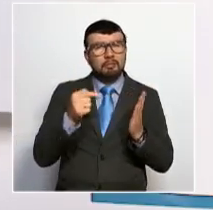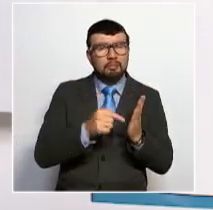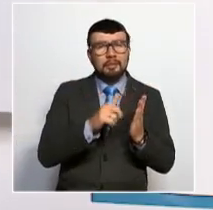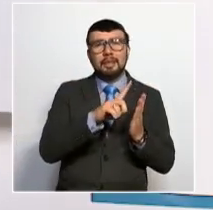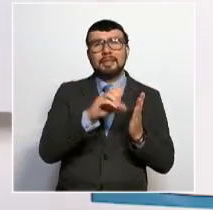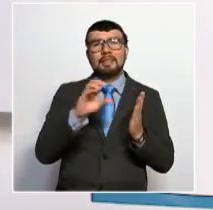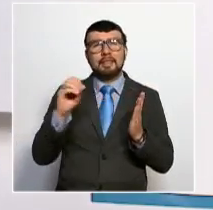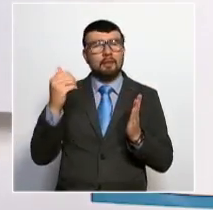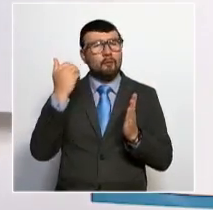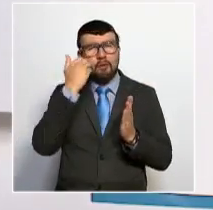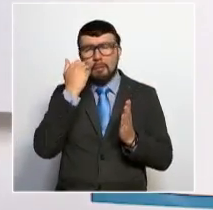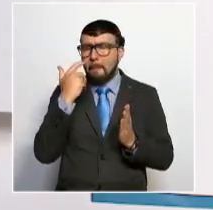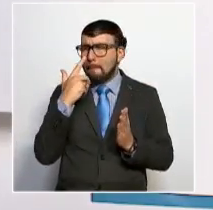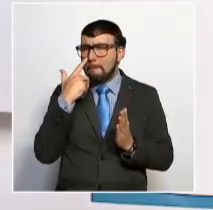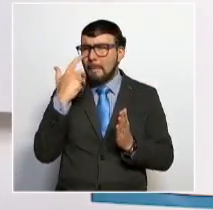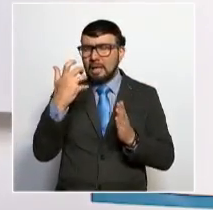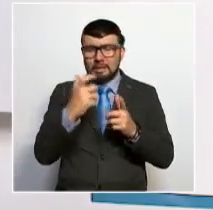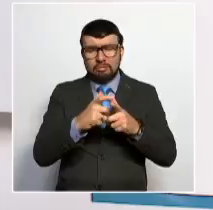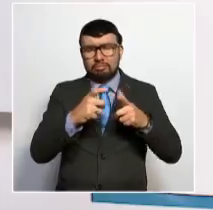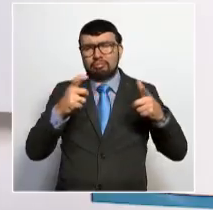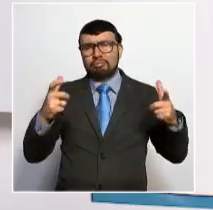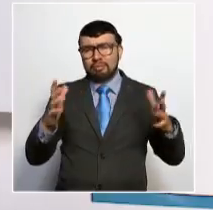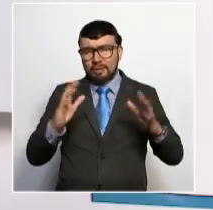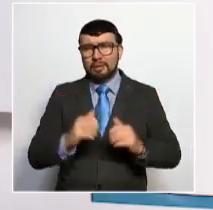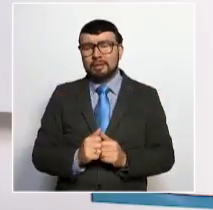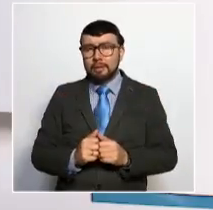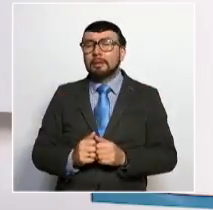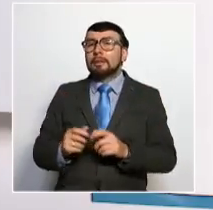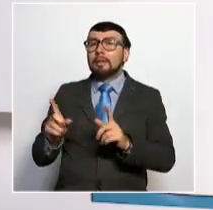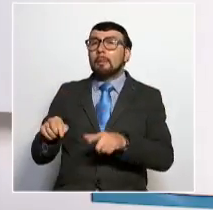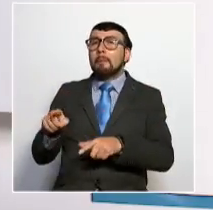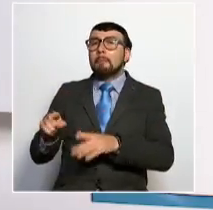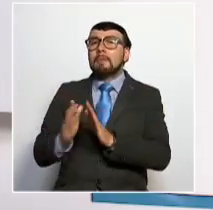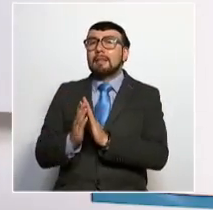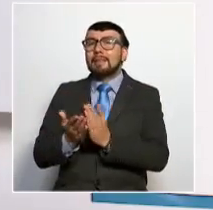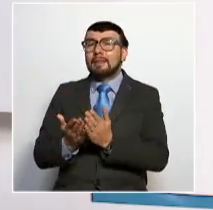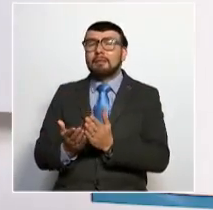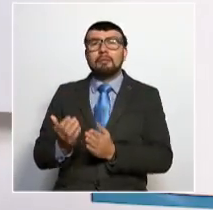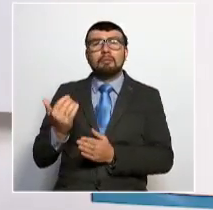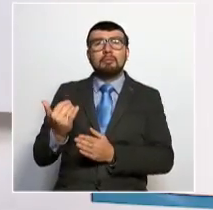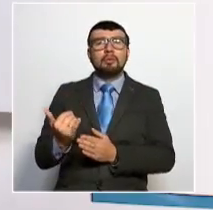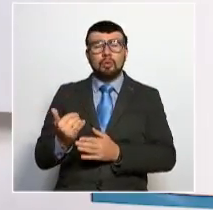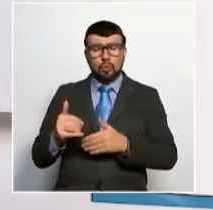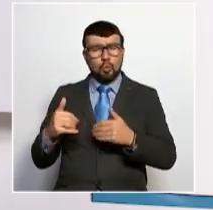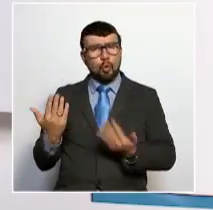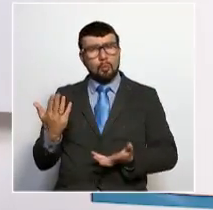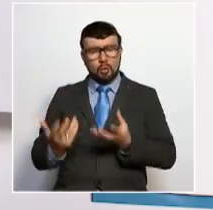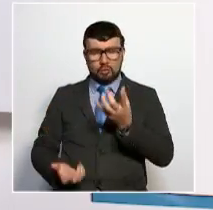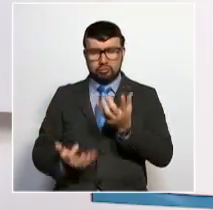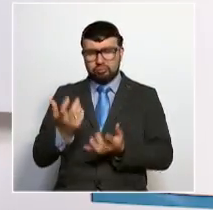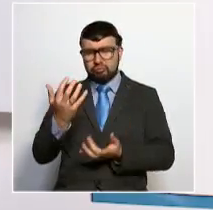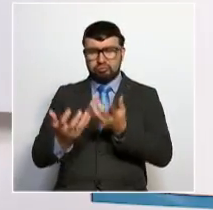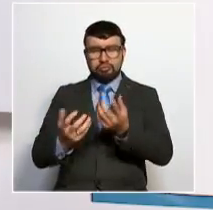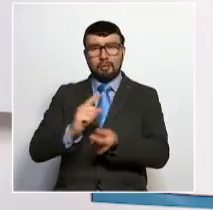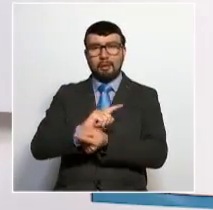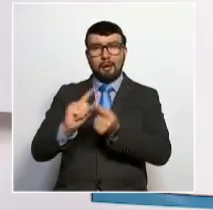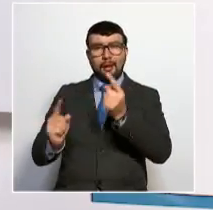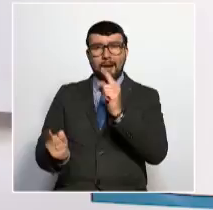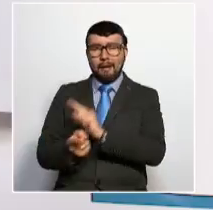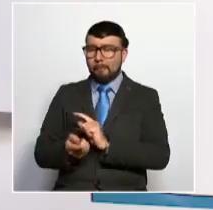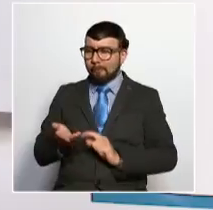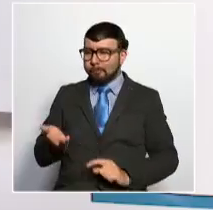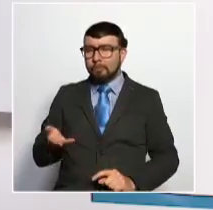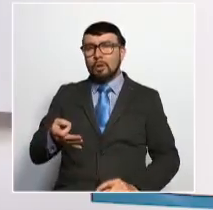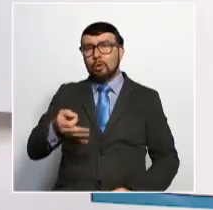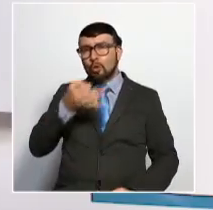Cómo hacer de la cocina una farmacia, el libro que ustedes encuentran en todas las tiendas naturistas en Colombia y en las librerías